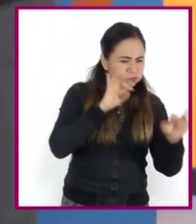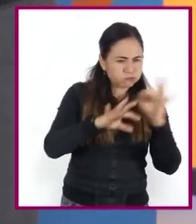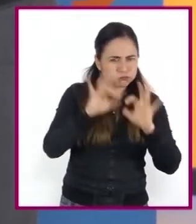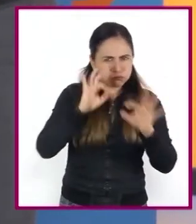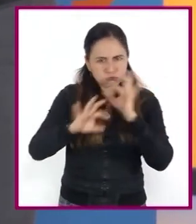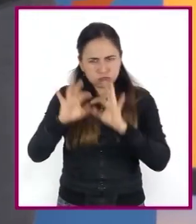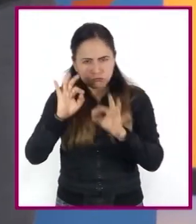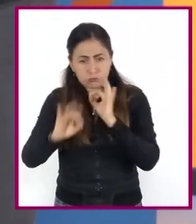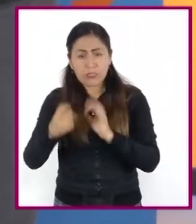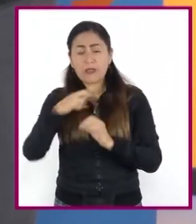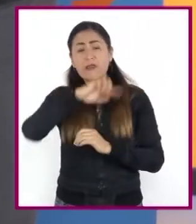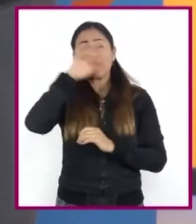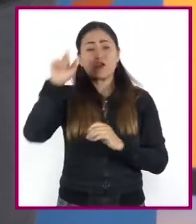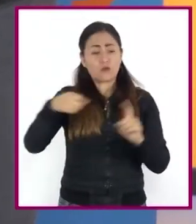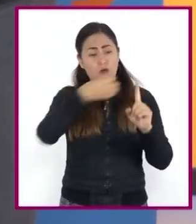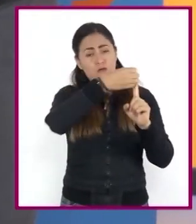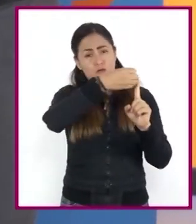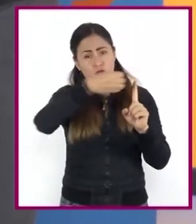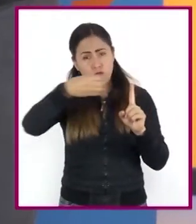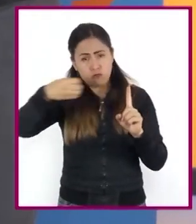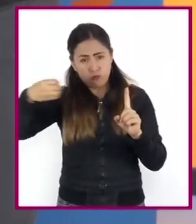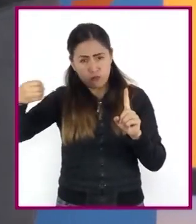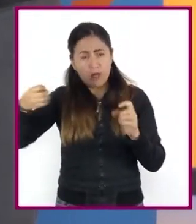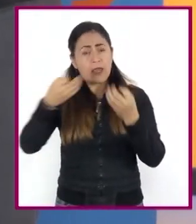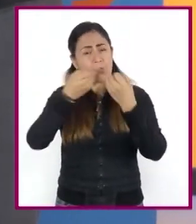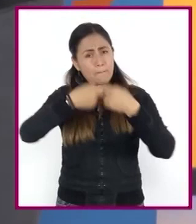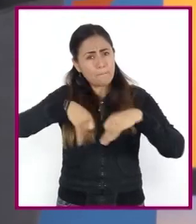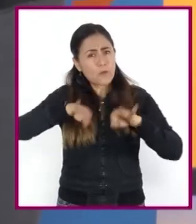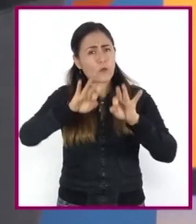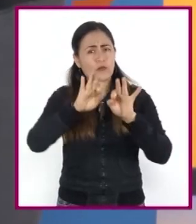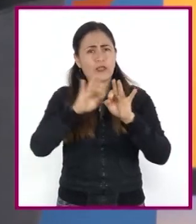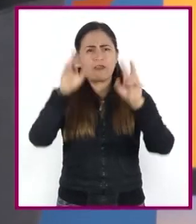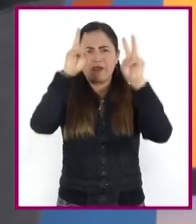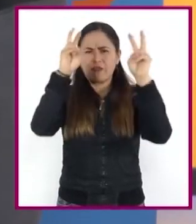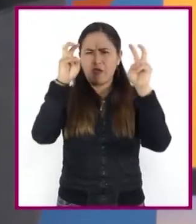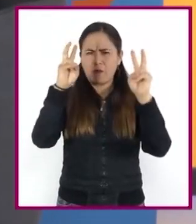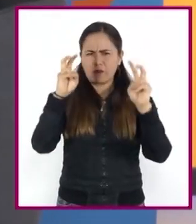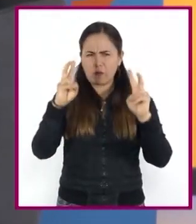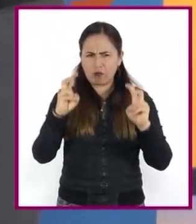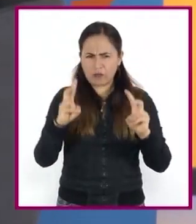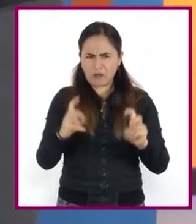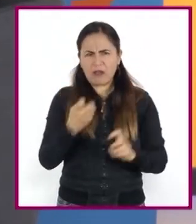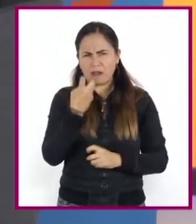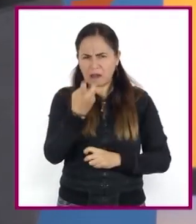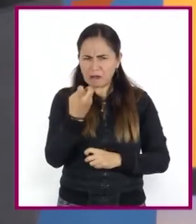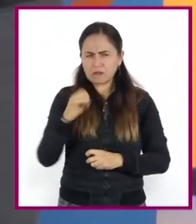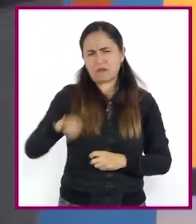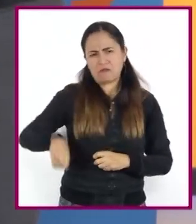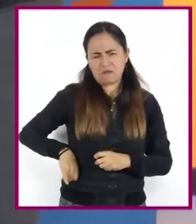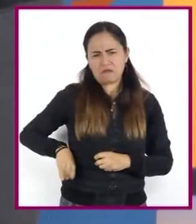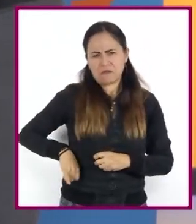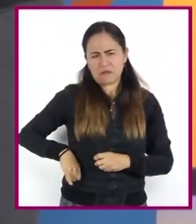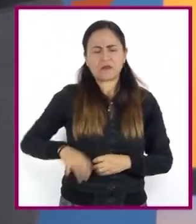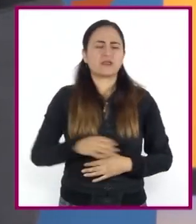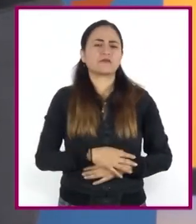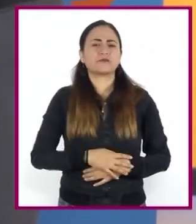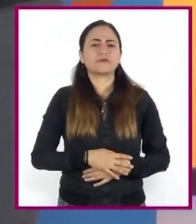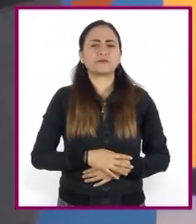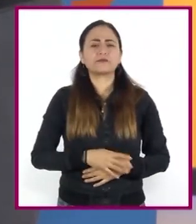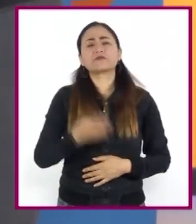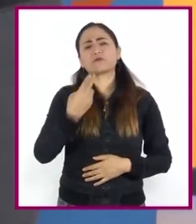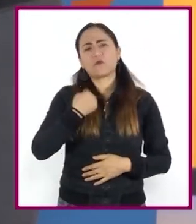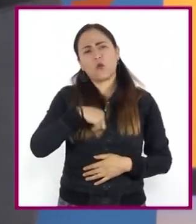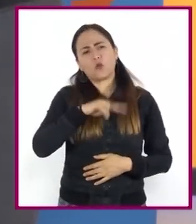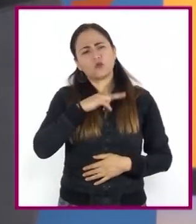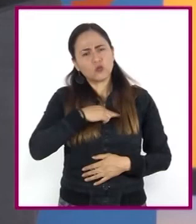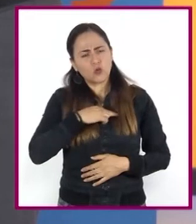y organizar datos es importante para obtener información sobre diversos temas que pueden ser de interés para nosotros o para